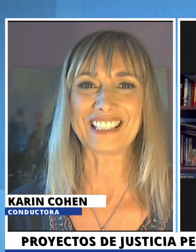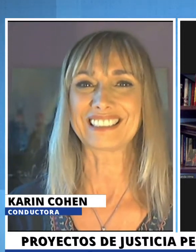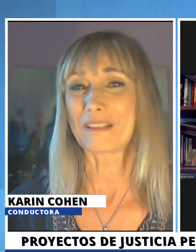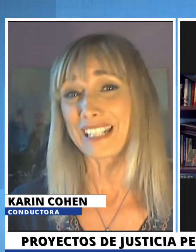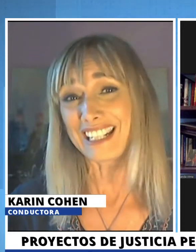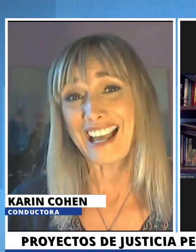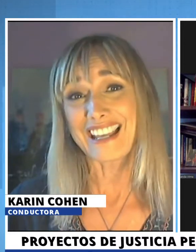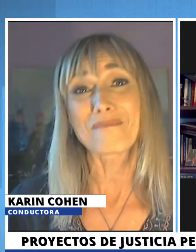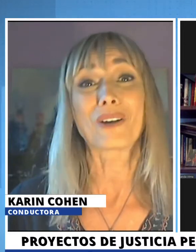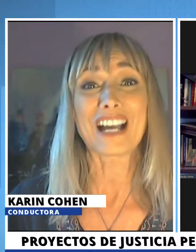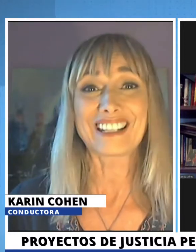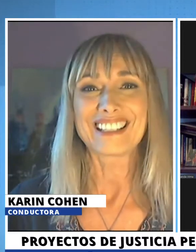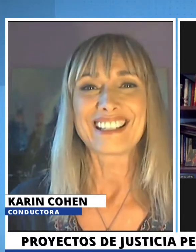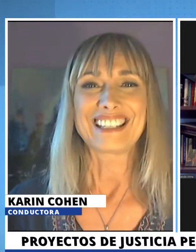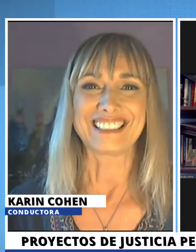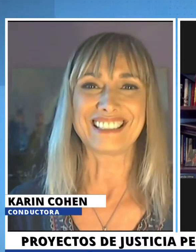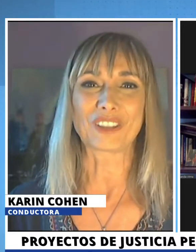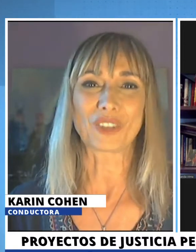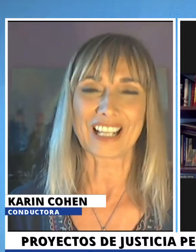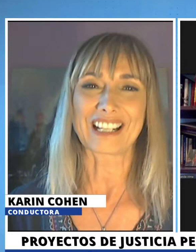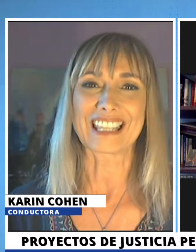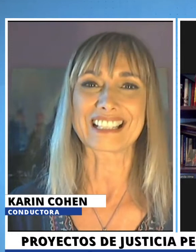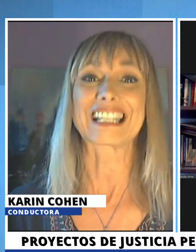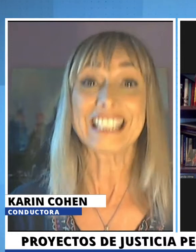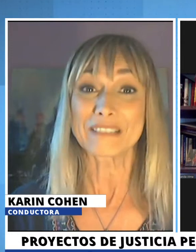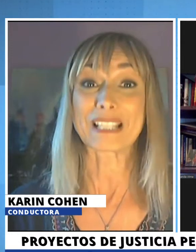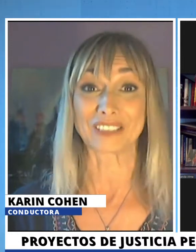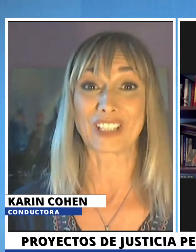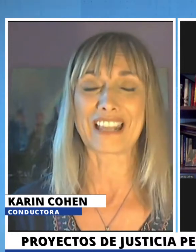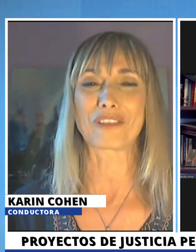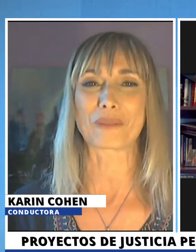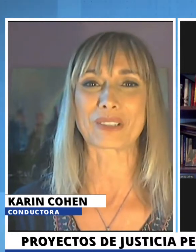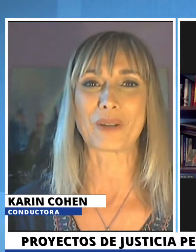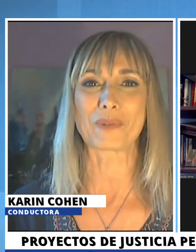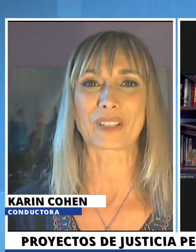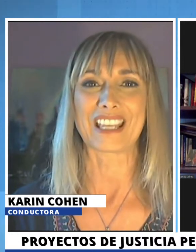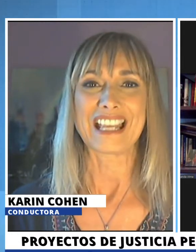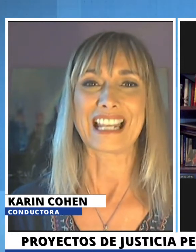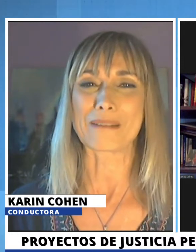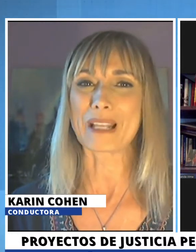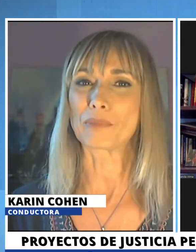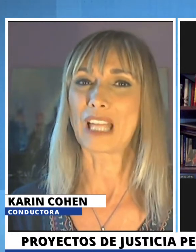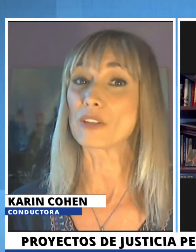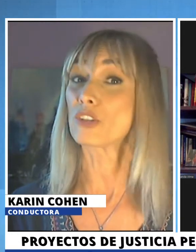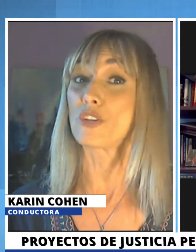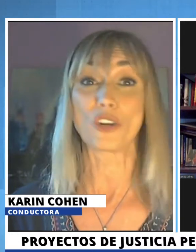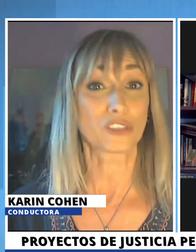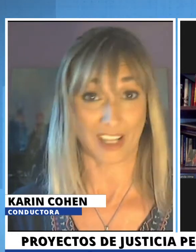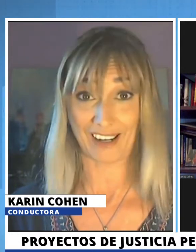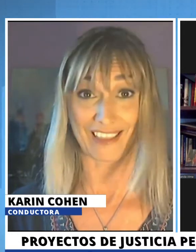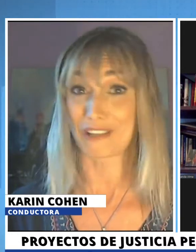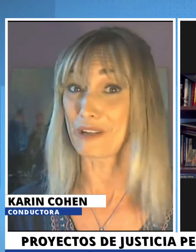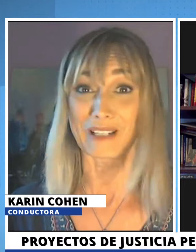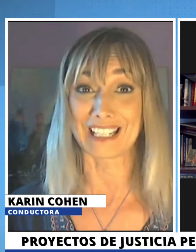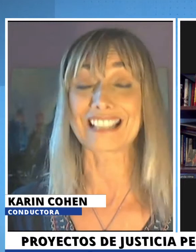TTV de esta manera, en mi hogar, y con todas las ganas de seguir pasándoles la información porque la Cámara de Diputados no cierra